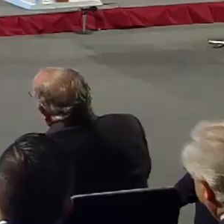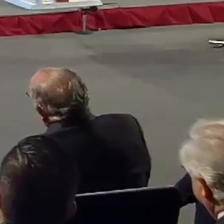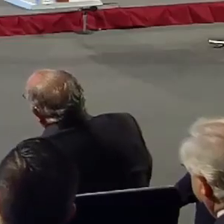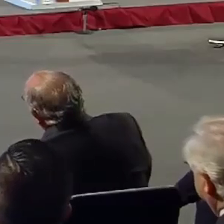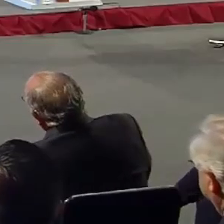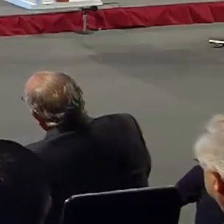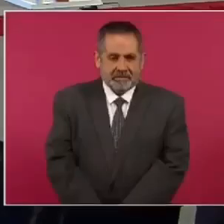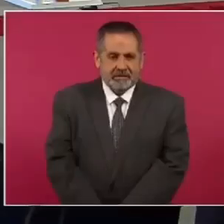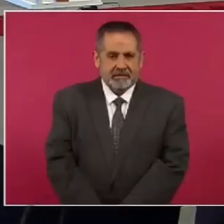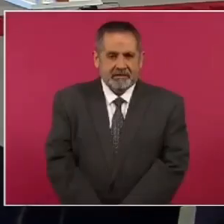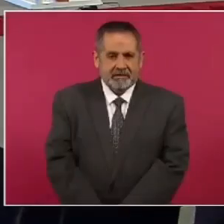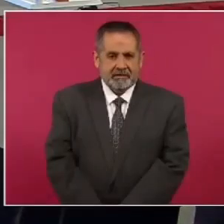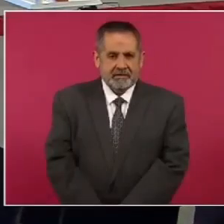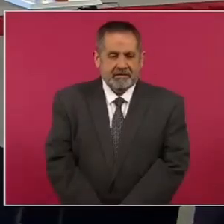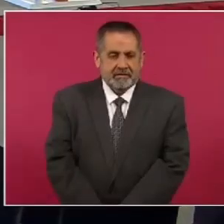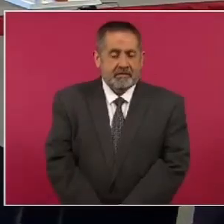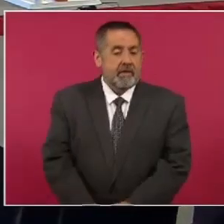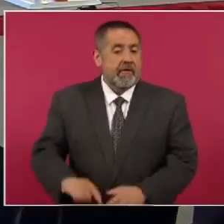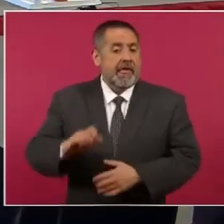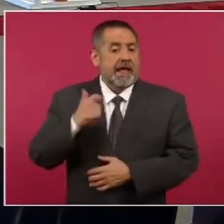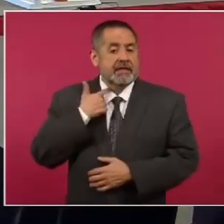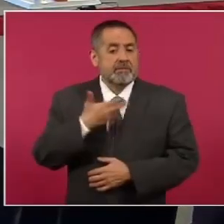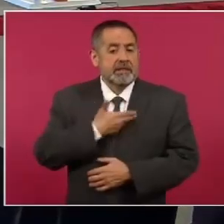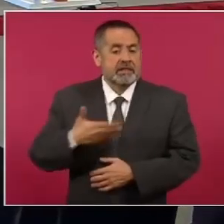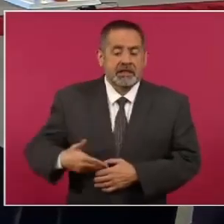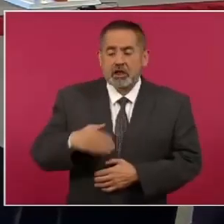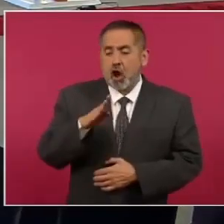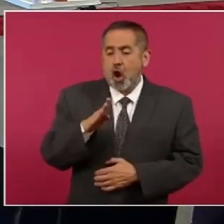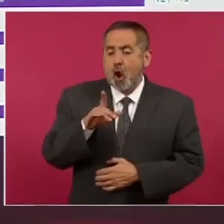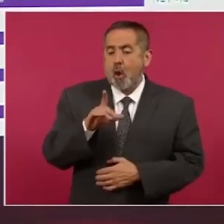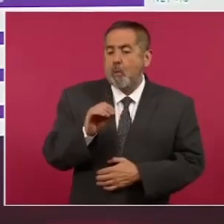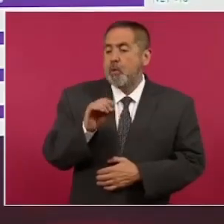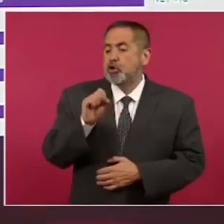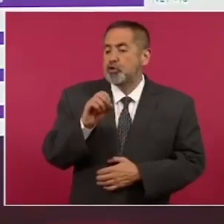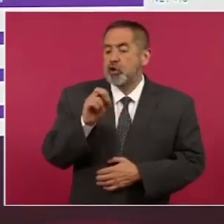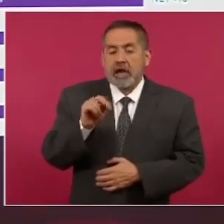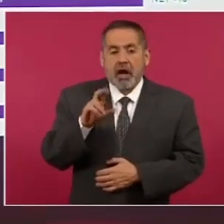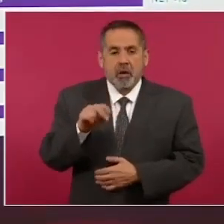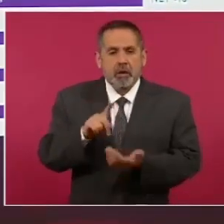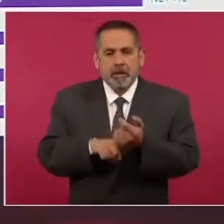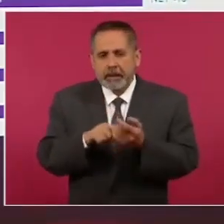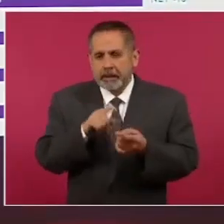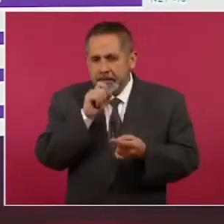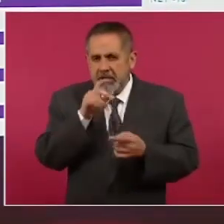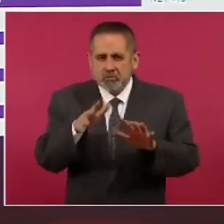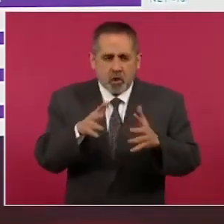el expresidente Bolsonaro tenía también